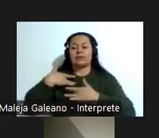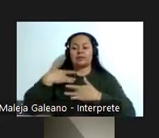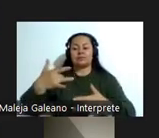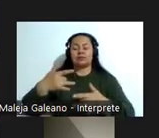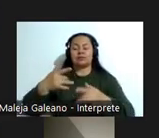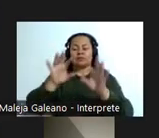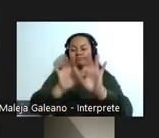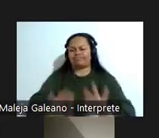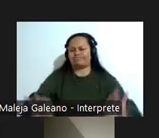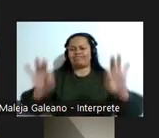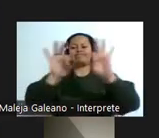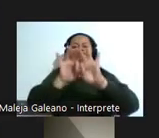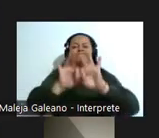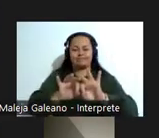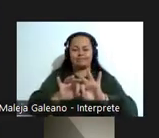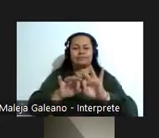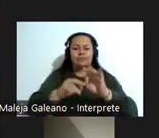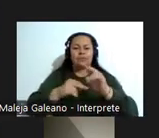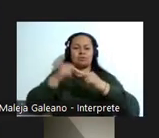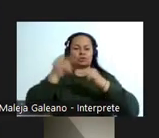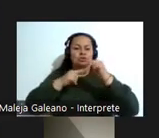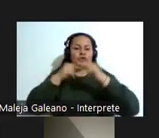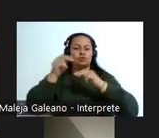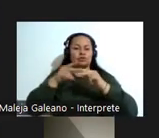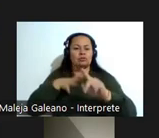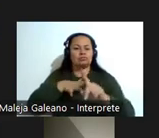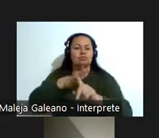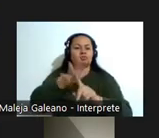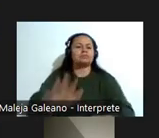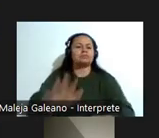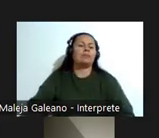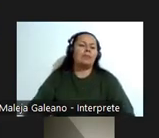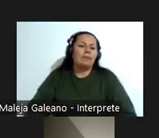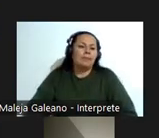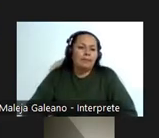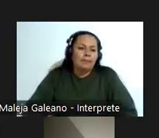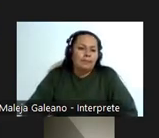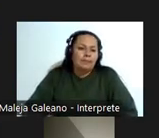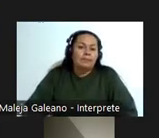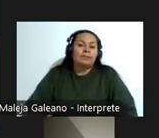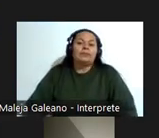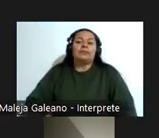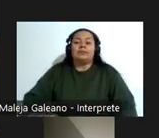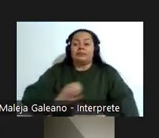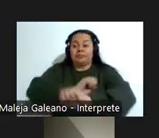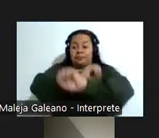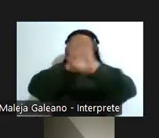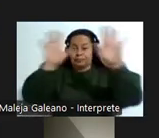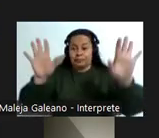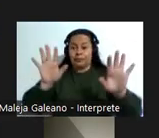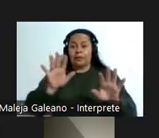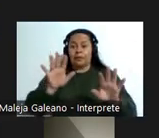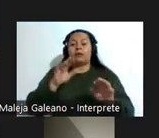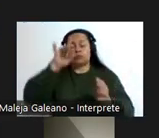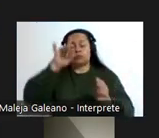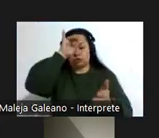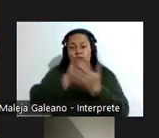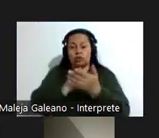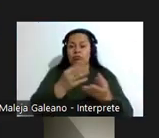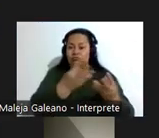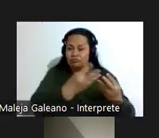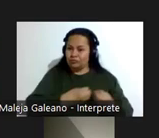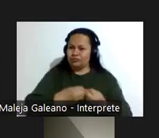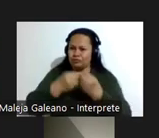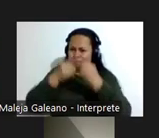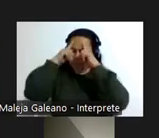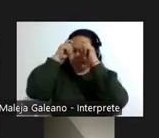importante como parte de construcción de esos afectos. Entonces, bueno, confío en que quienes estamos aquí nos hacemos esas